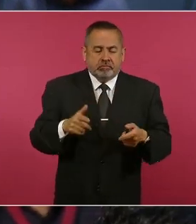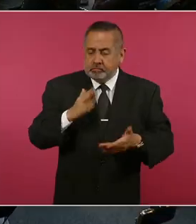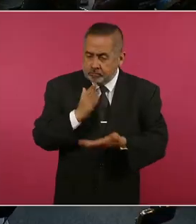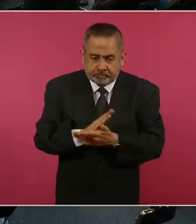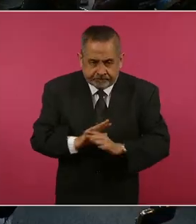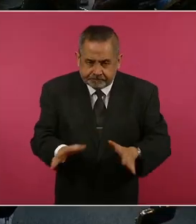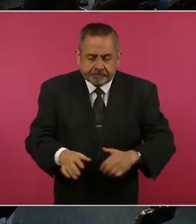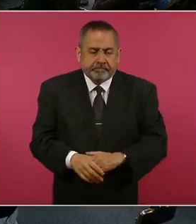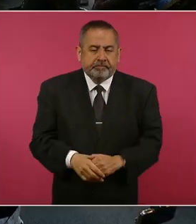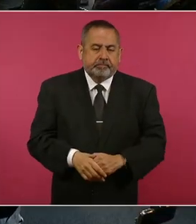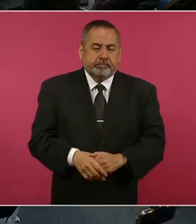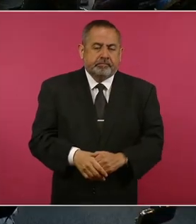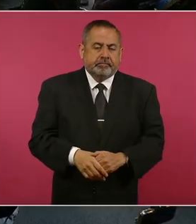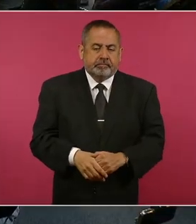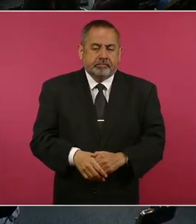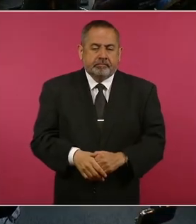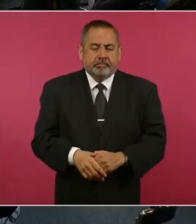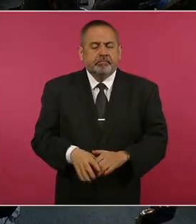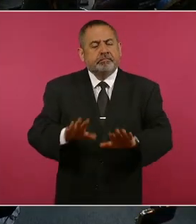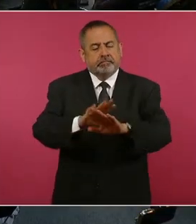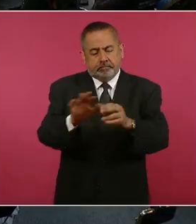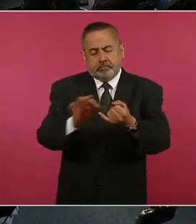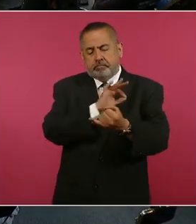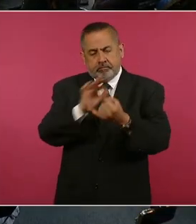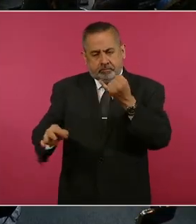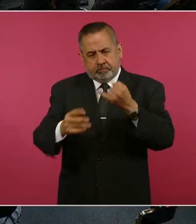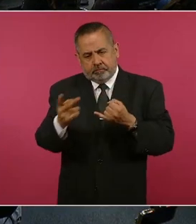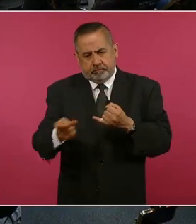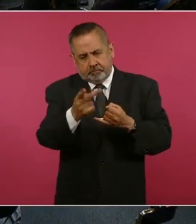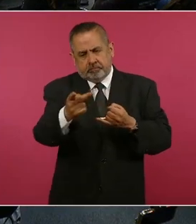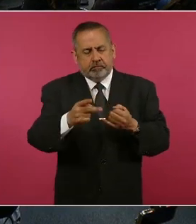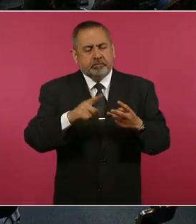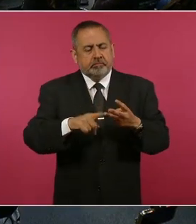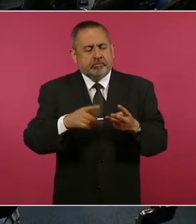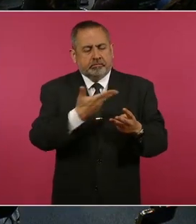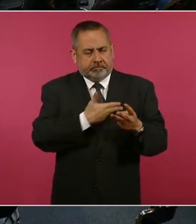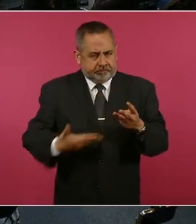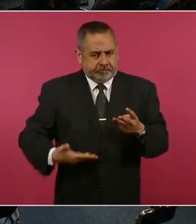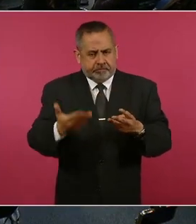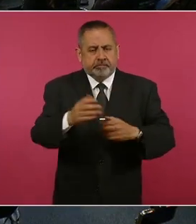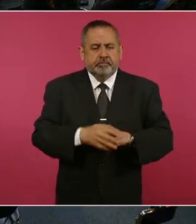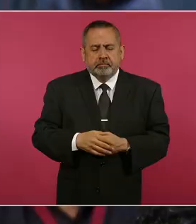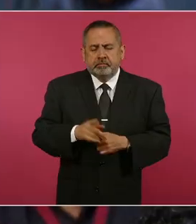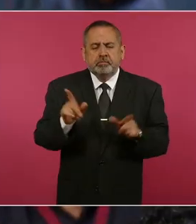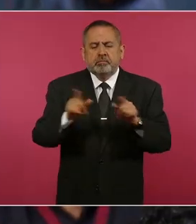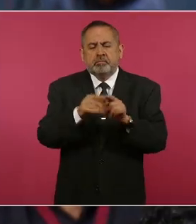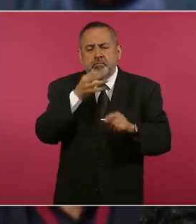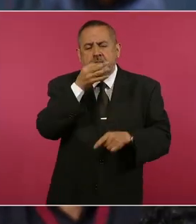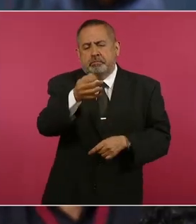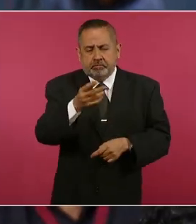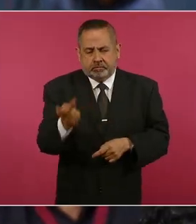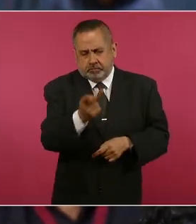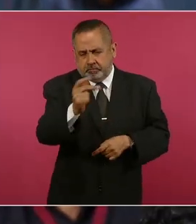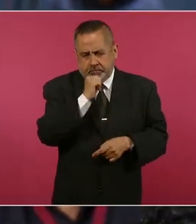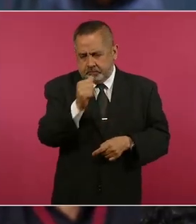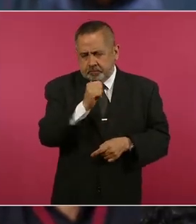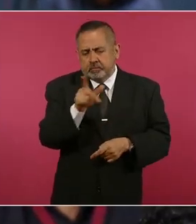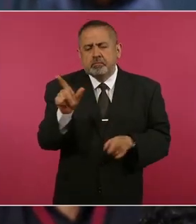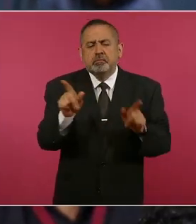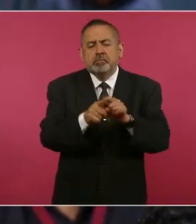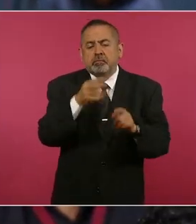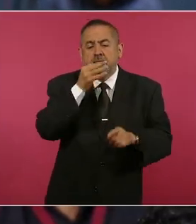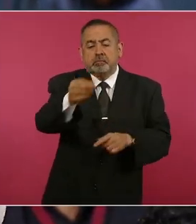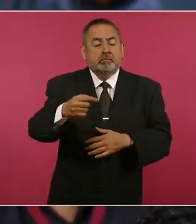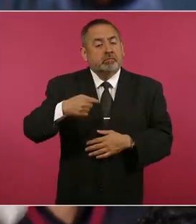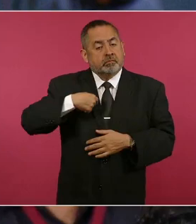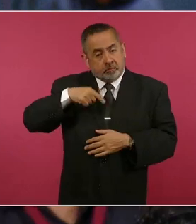Afores. Sí. Bueno, ya nada más por último, señor presidente, es un comentario, no es pregunta. Ahora que